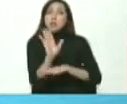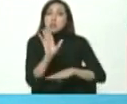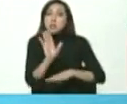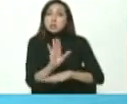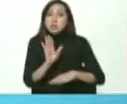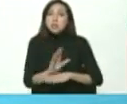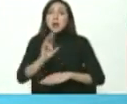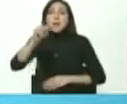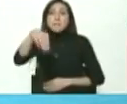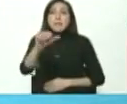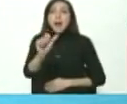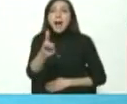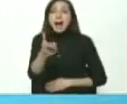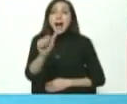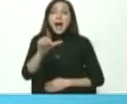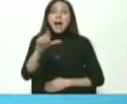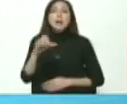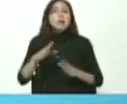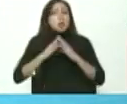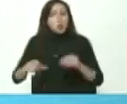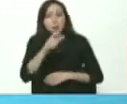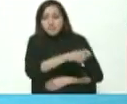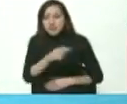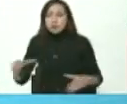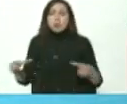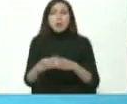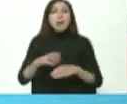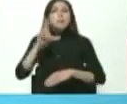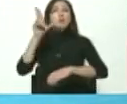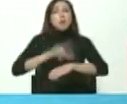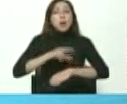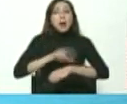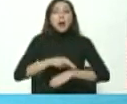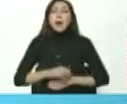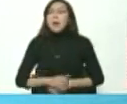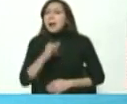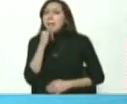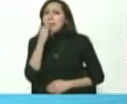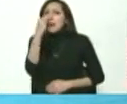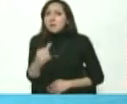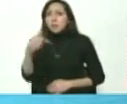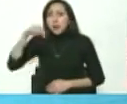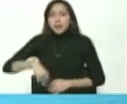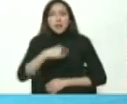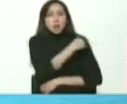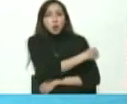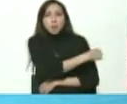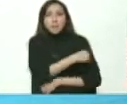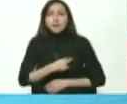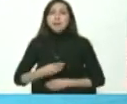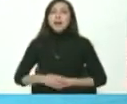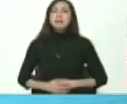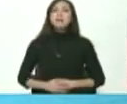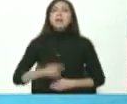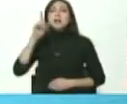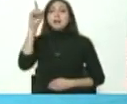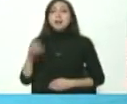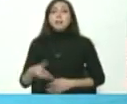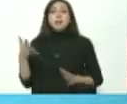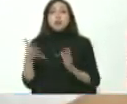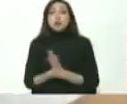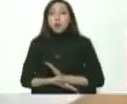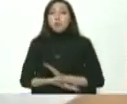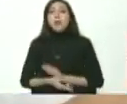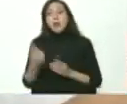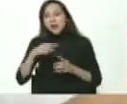Magaly Gutiérrez, a todo el equipo de salud, para poder nosotros informar que desde el hospital Dr. Rafael Calle Sierra, también el área de